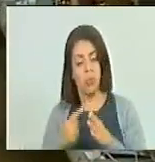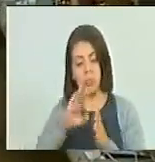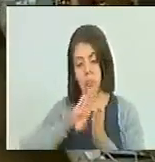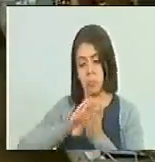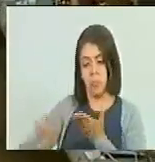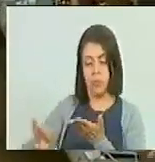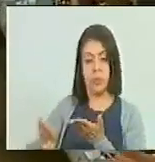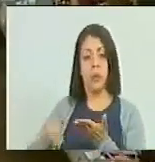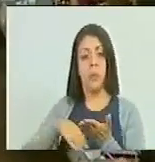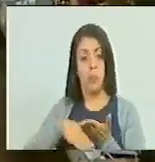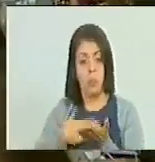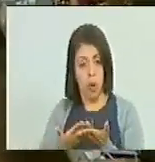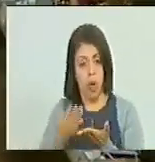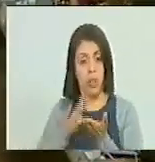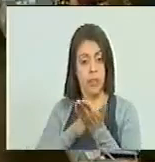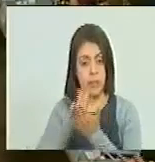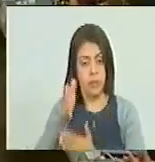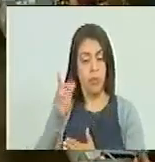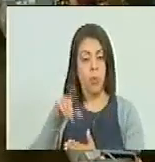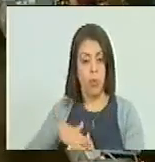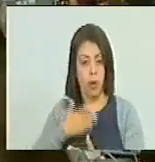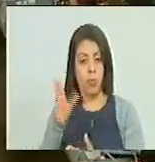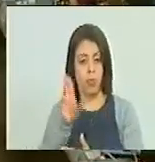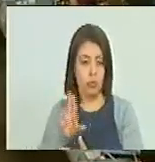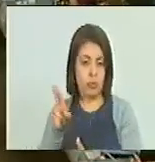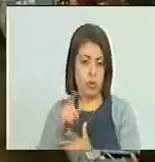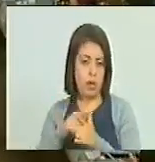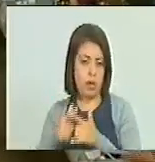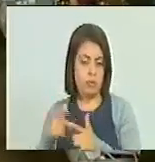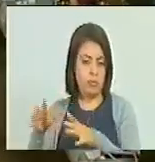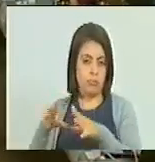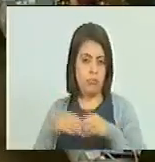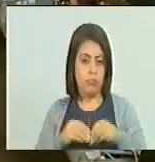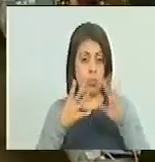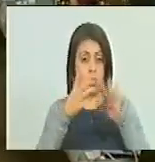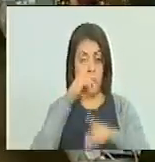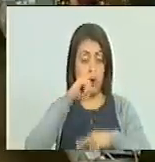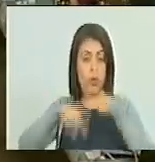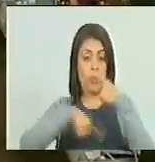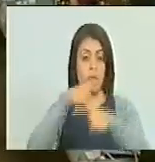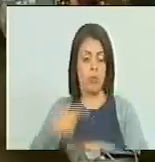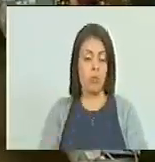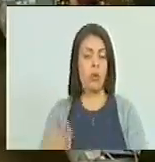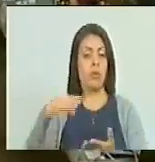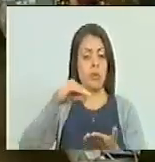sin ninguna discriminación, tengamos acceso. Hoy en día,